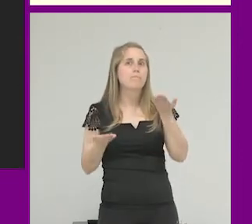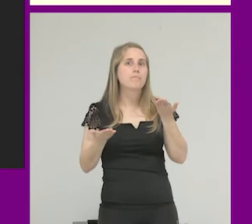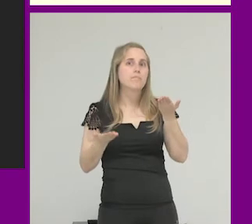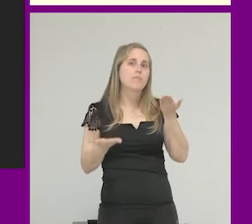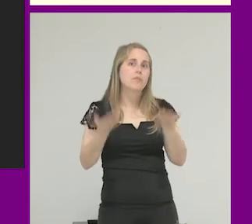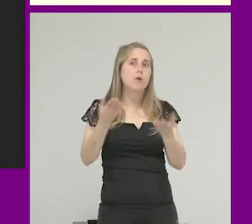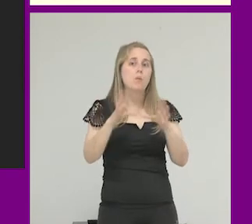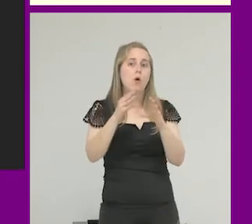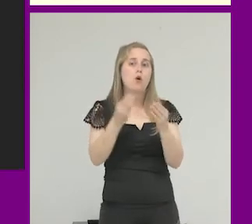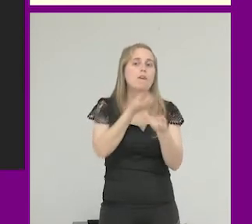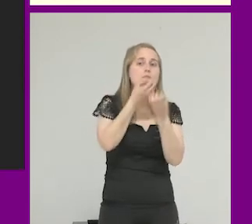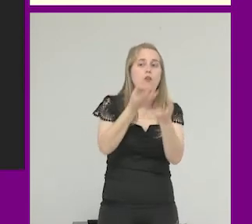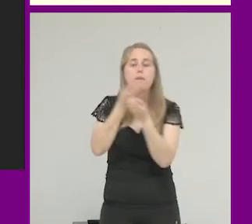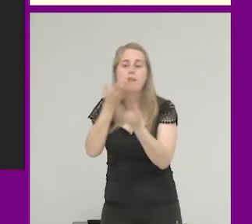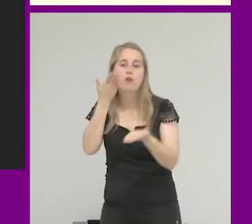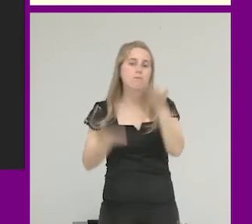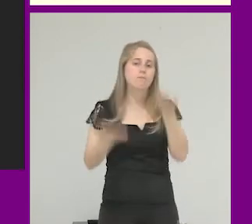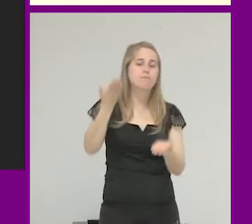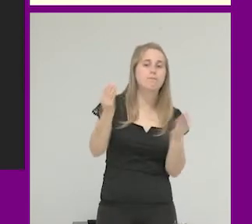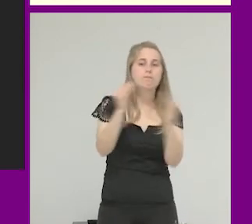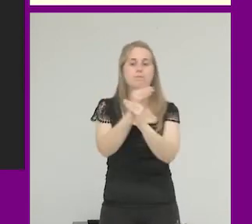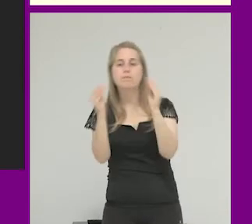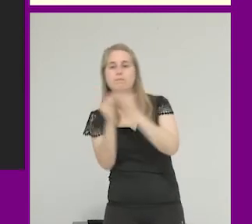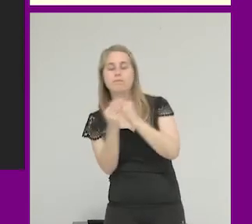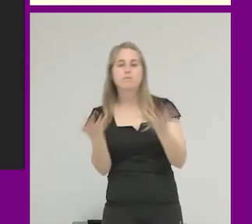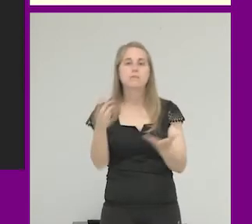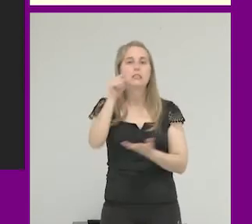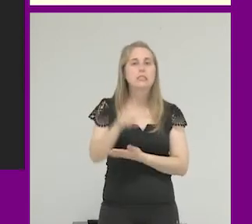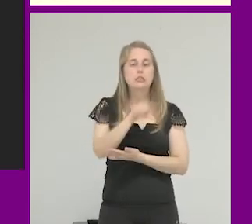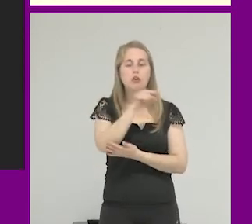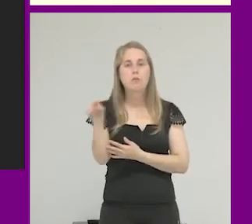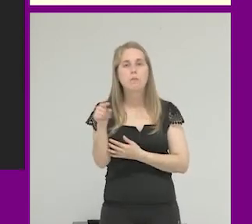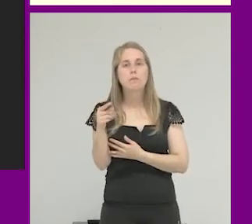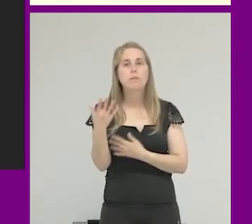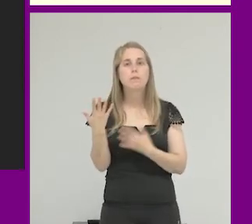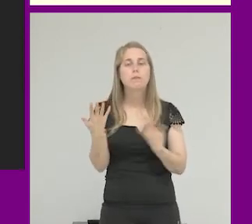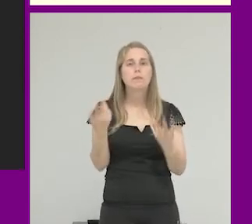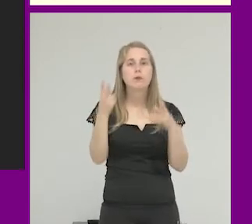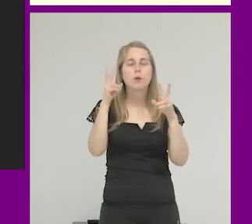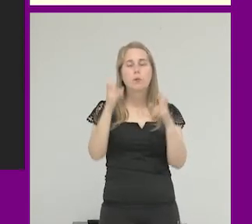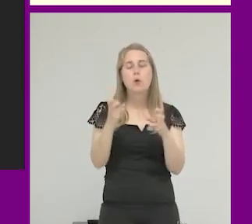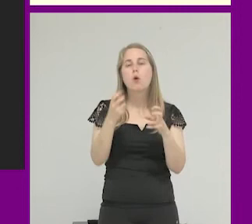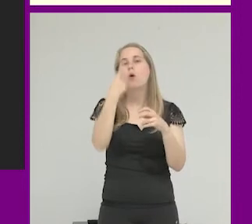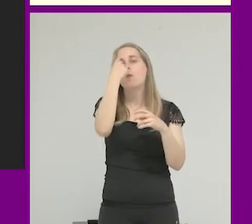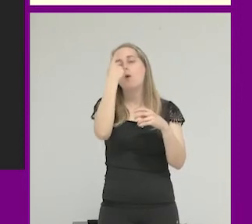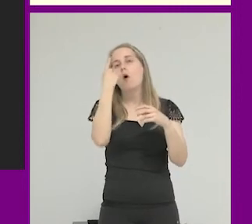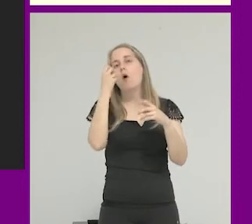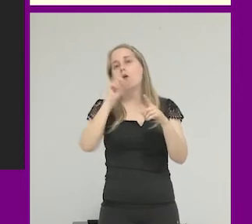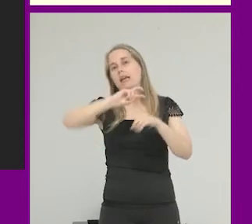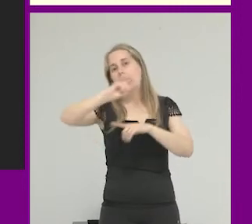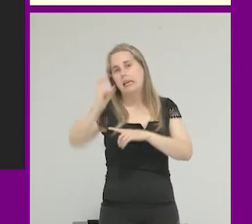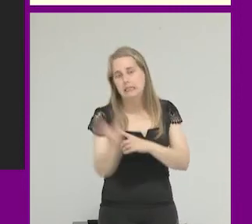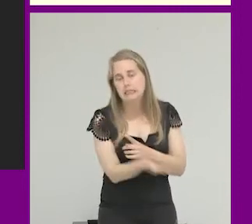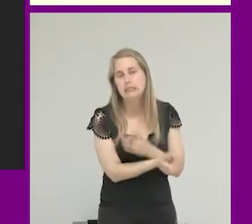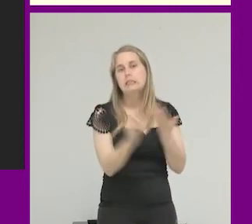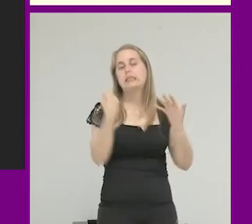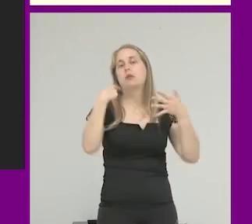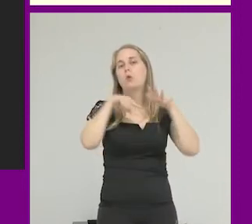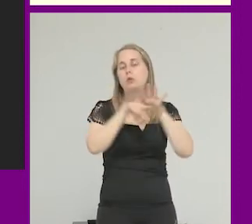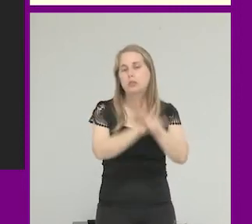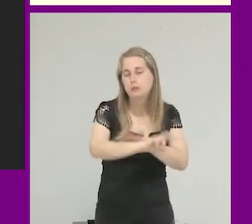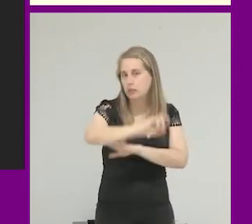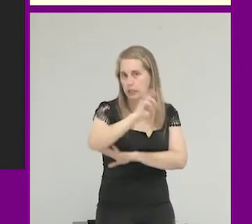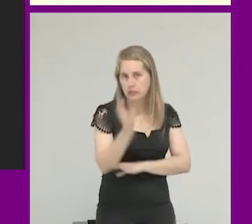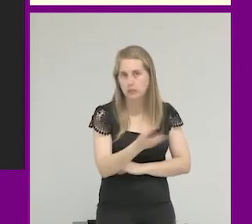kontrastaziozko informazioa alduten ala ez, eta bueno, iruditeri inklusiboa, plurala, eta